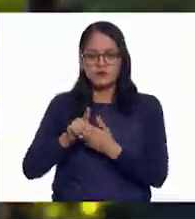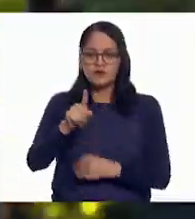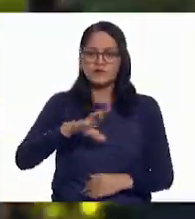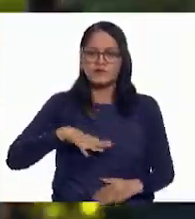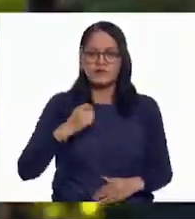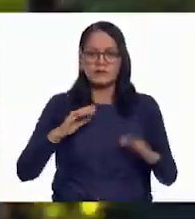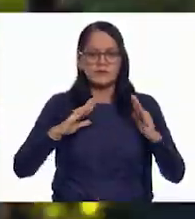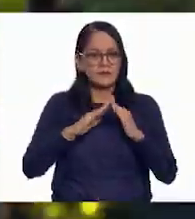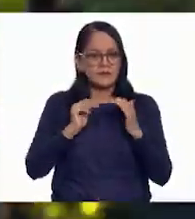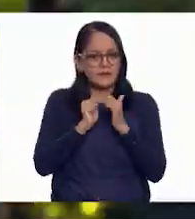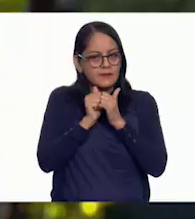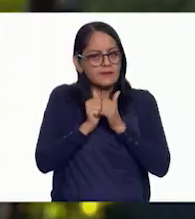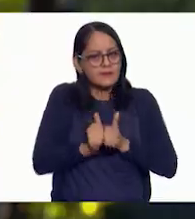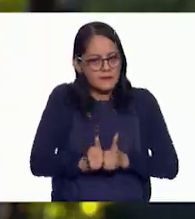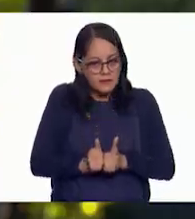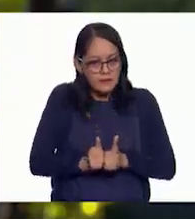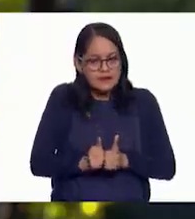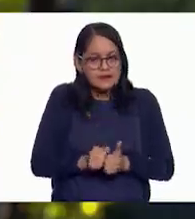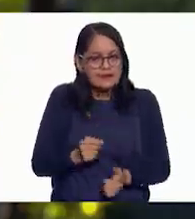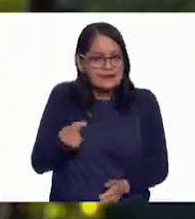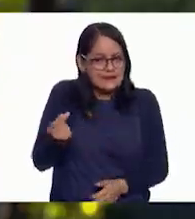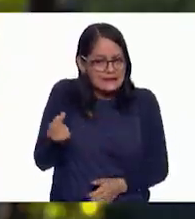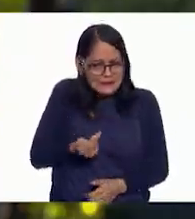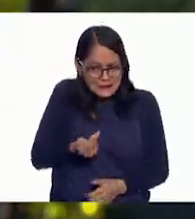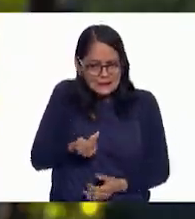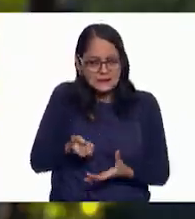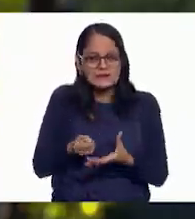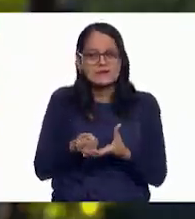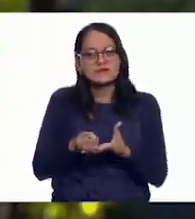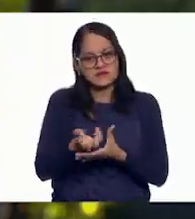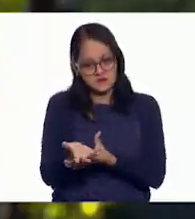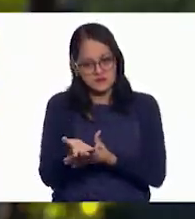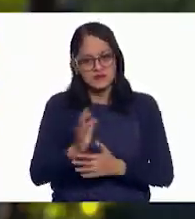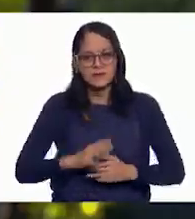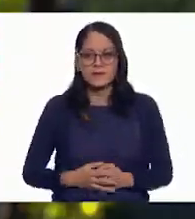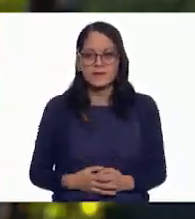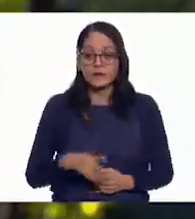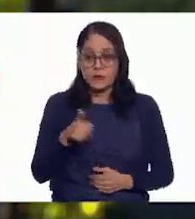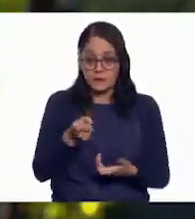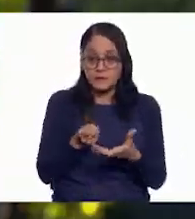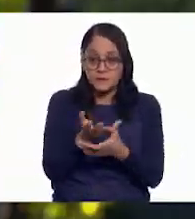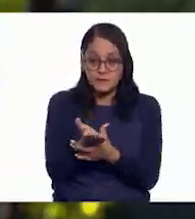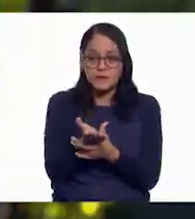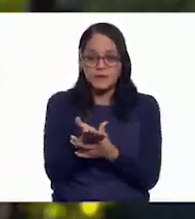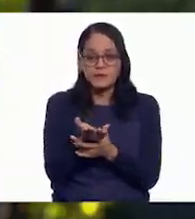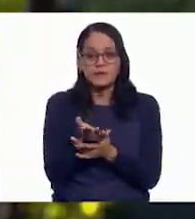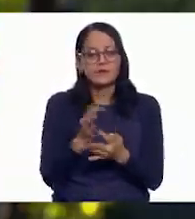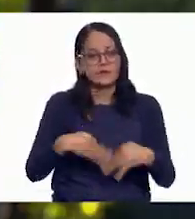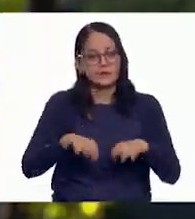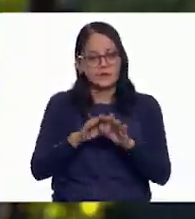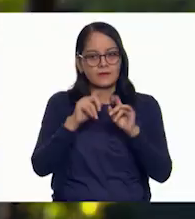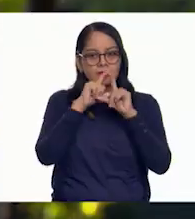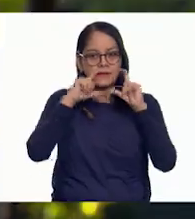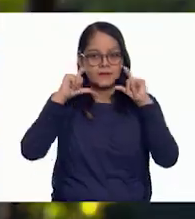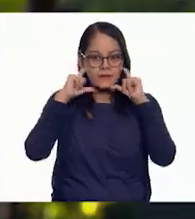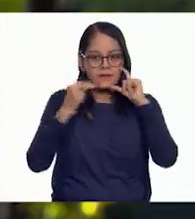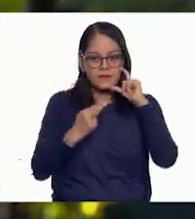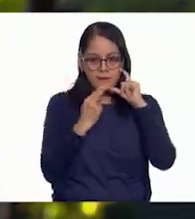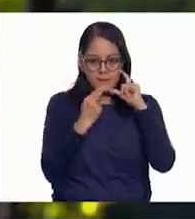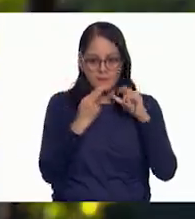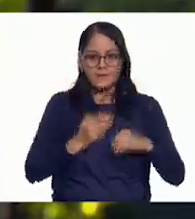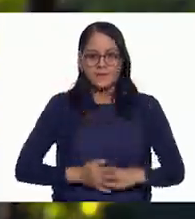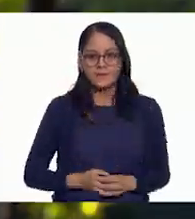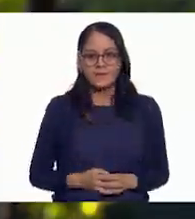no salir de casa a menos que sea muy necesario. Si lo haces, utiliza el